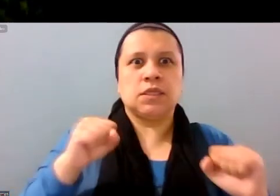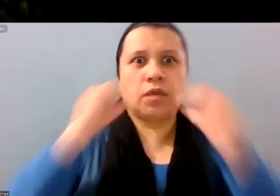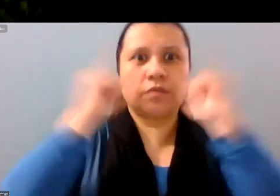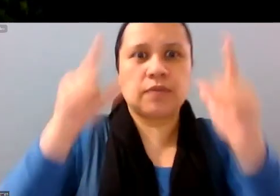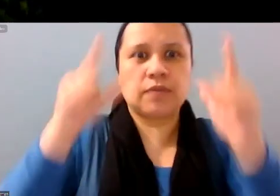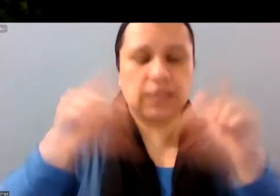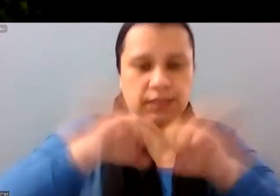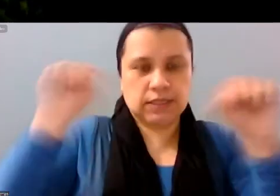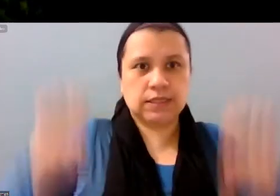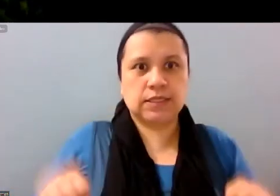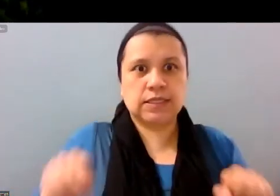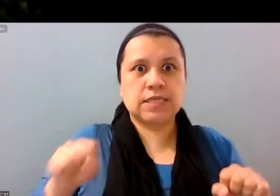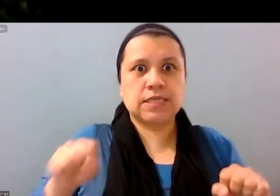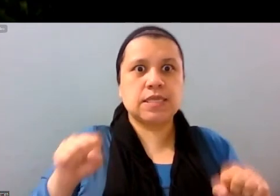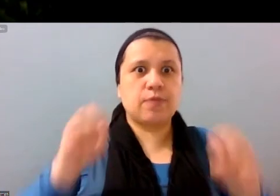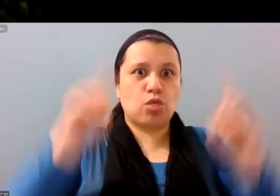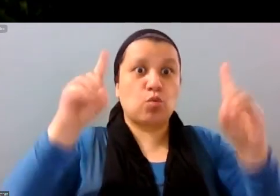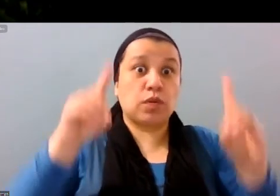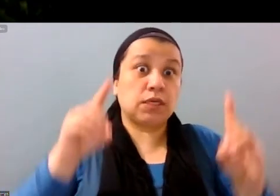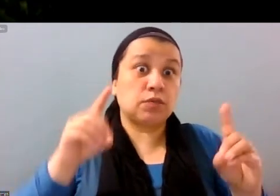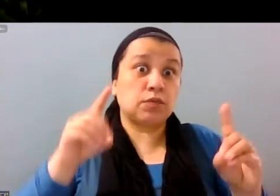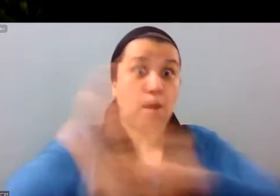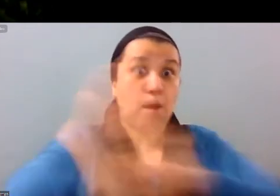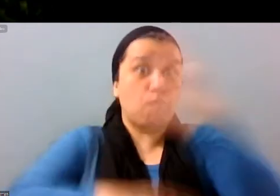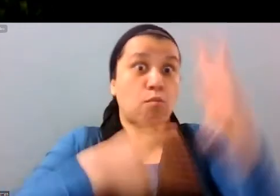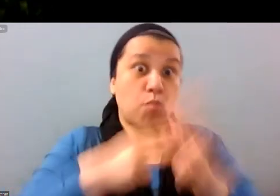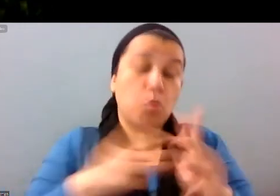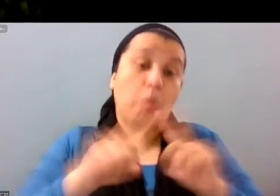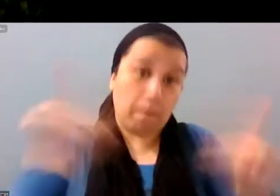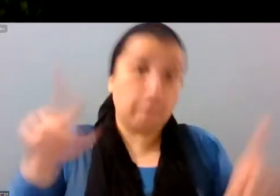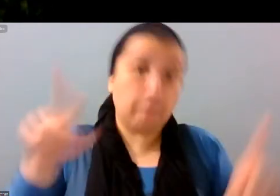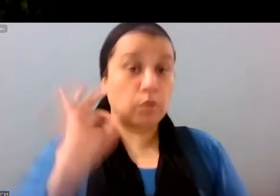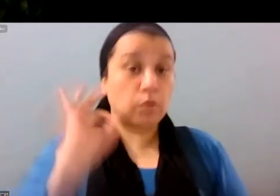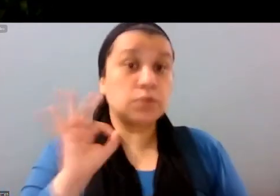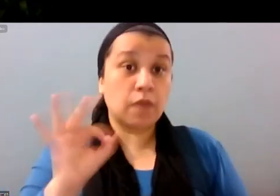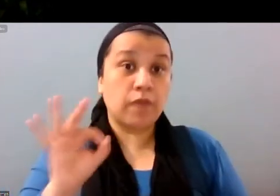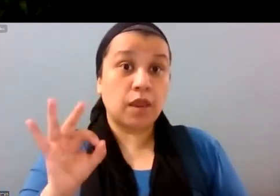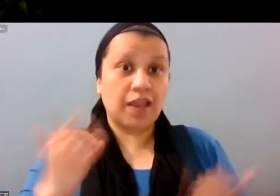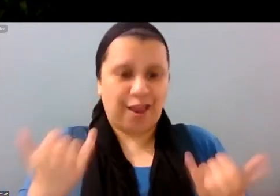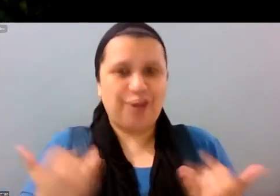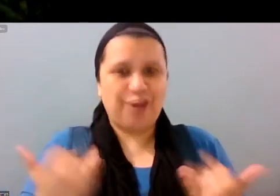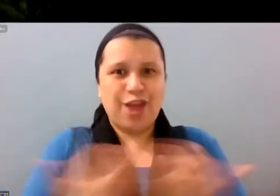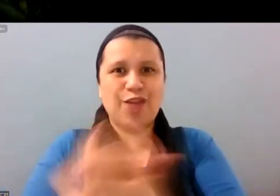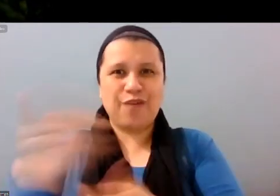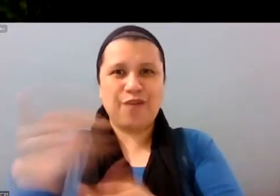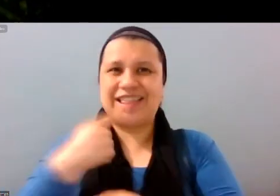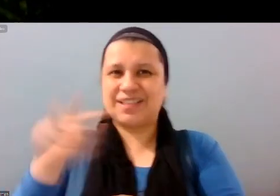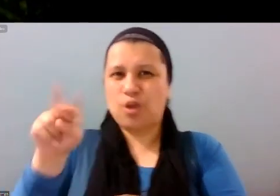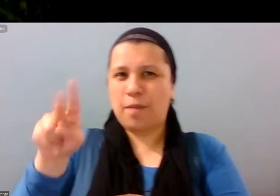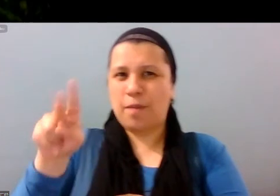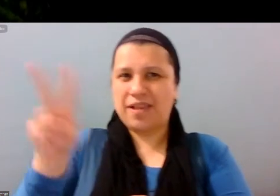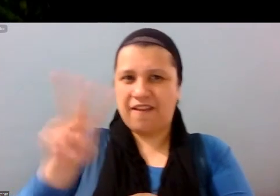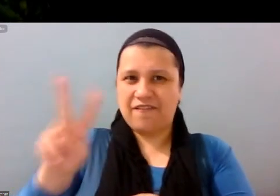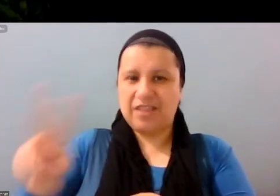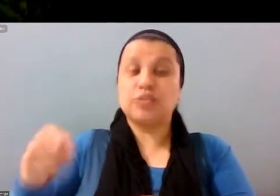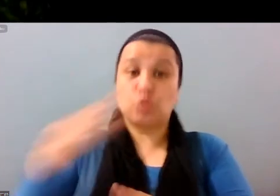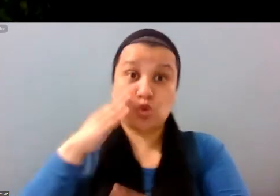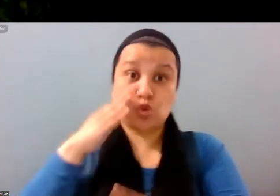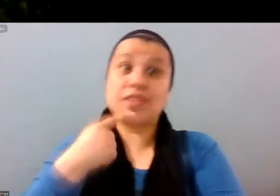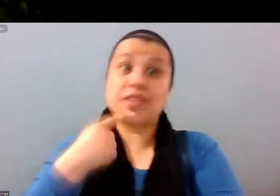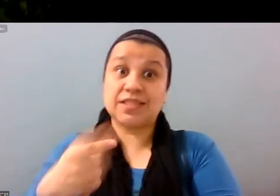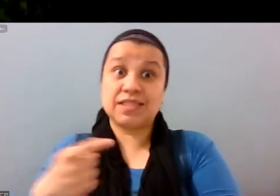creo que es para bien creo que las ofertas híbridas que abra el compañero Vinicio tendrán que darse en un proceso de transición